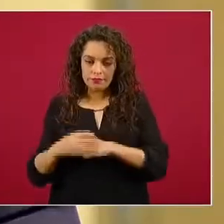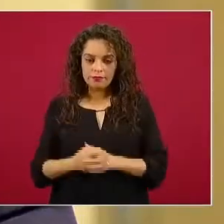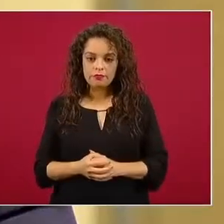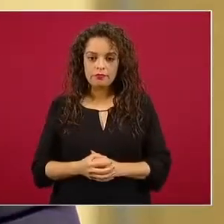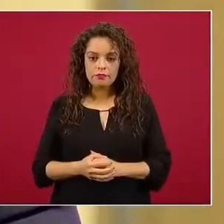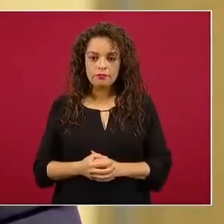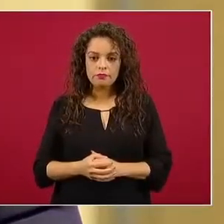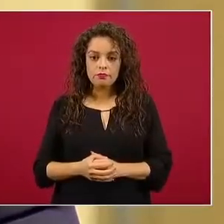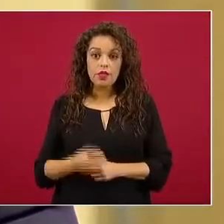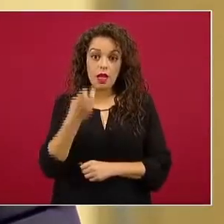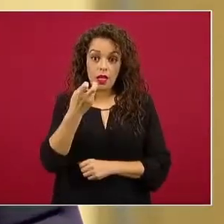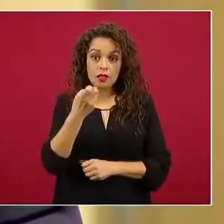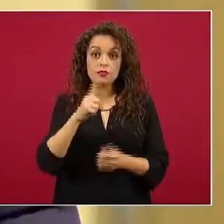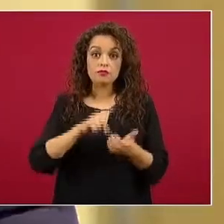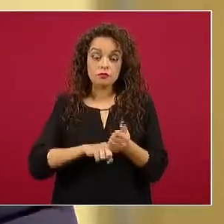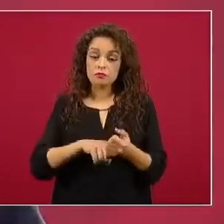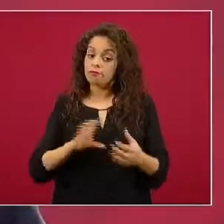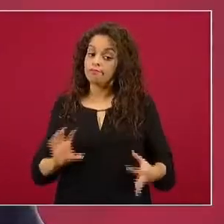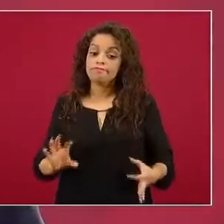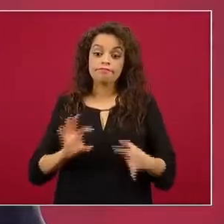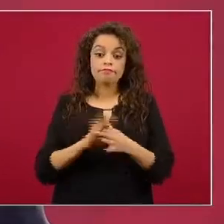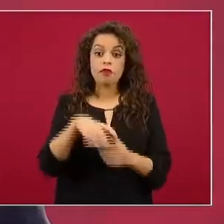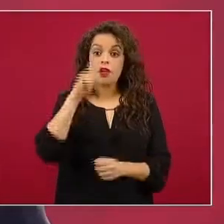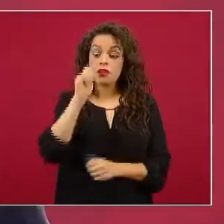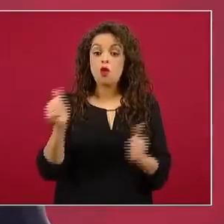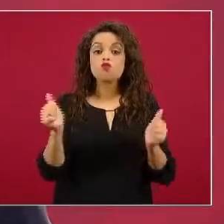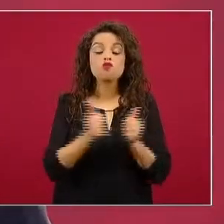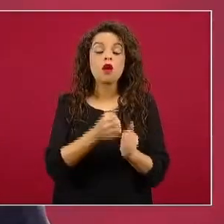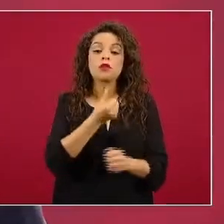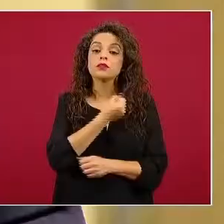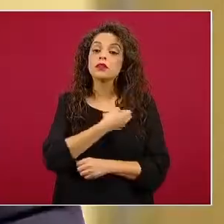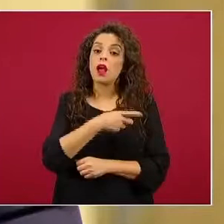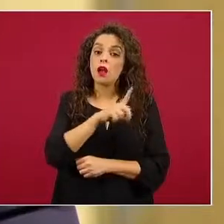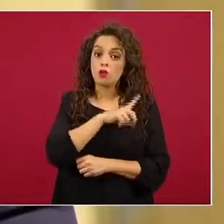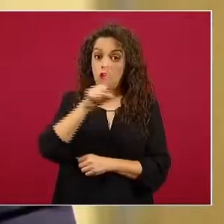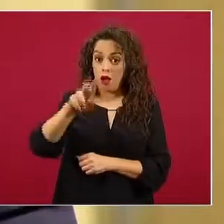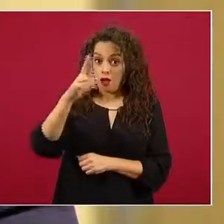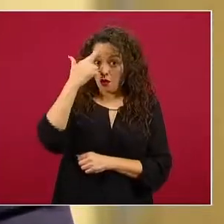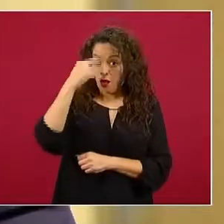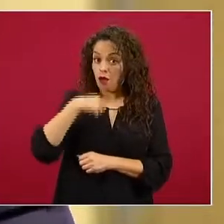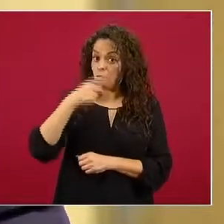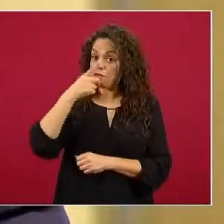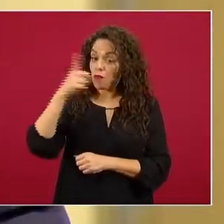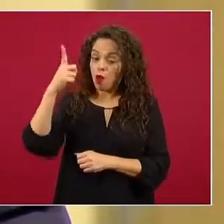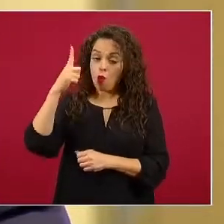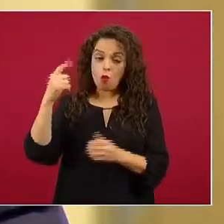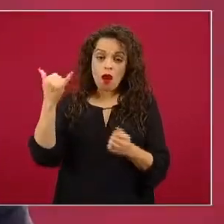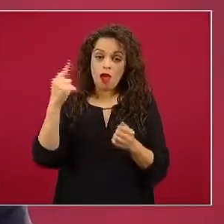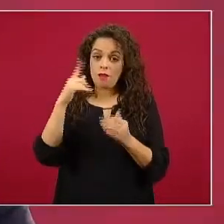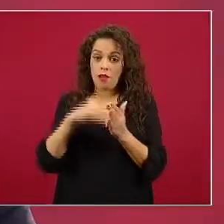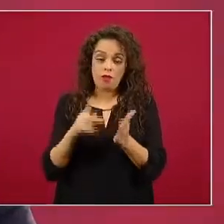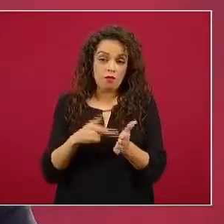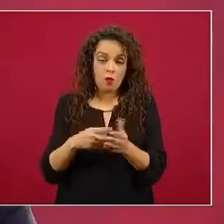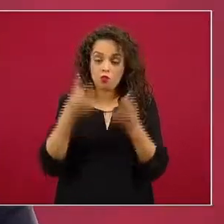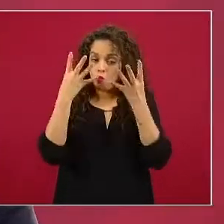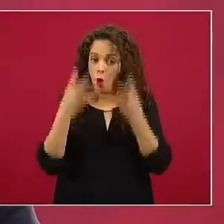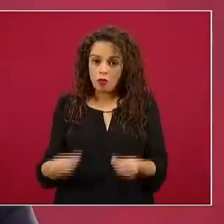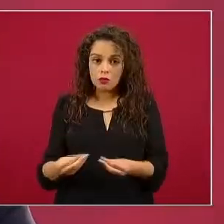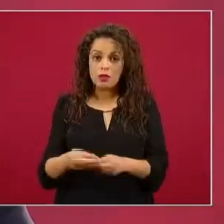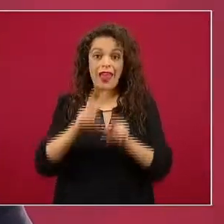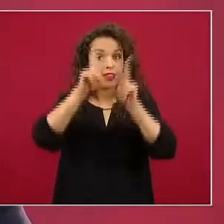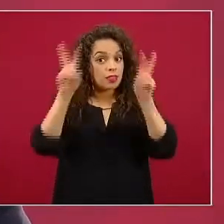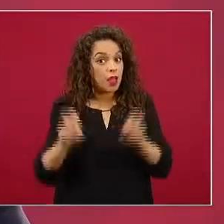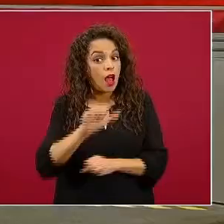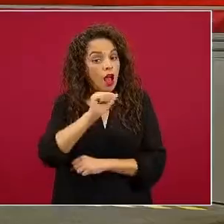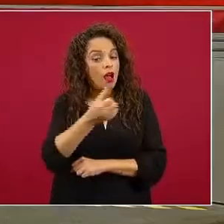la salud. Recuerden que hemos dicho una y muchísimas veces, me refiero ahorita a salud, los